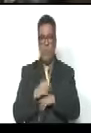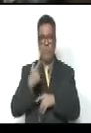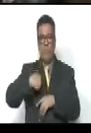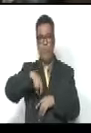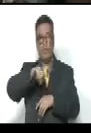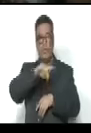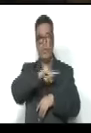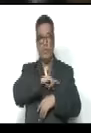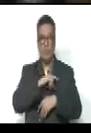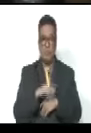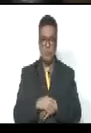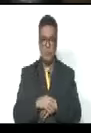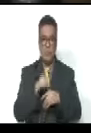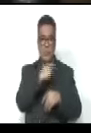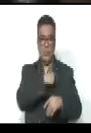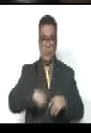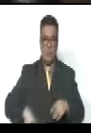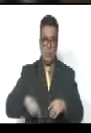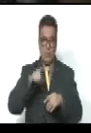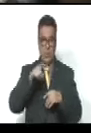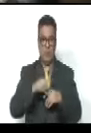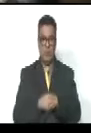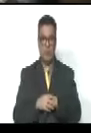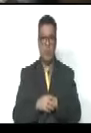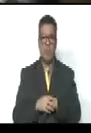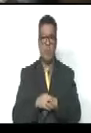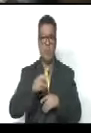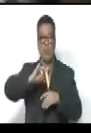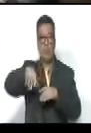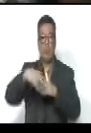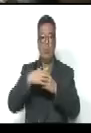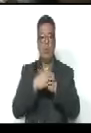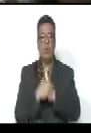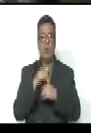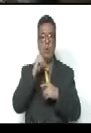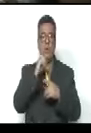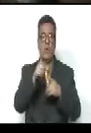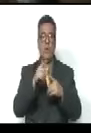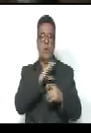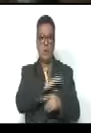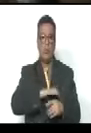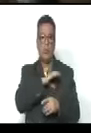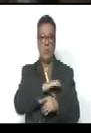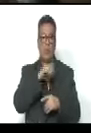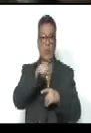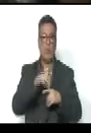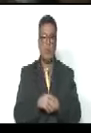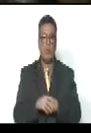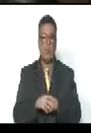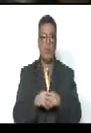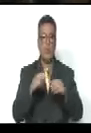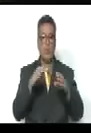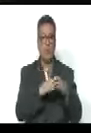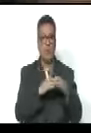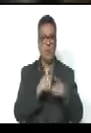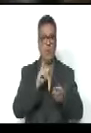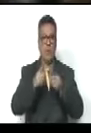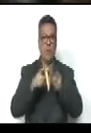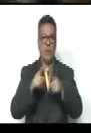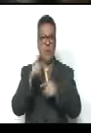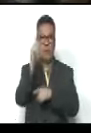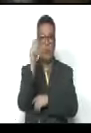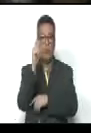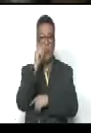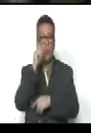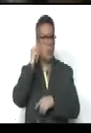nosotros, el presidente Jorge Rodríguez nombró una comisión de guaros de diputadas y